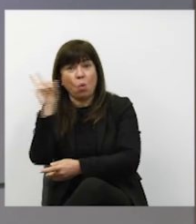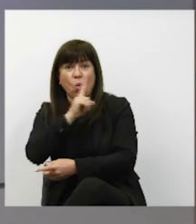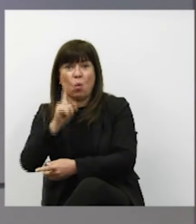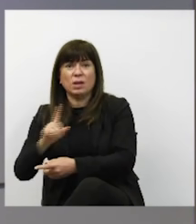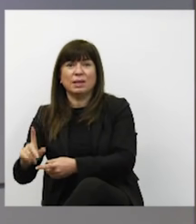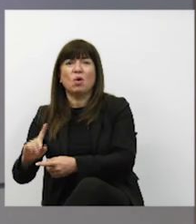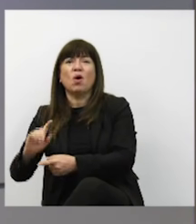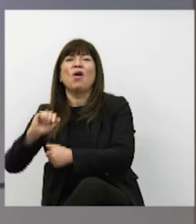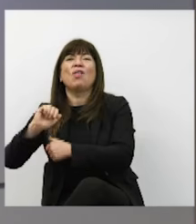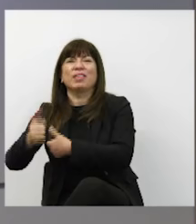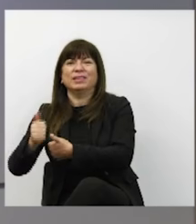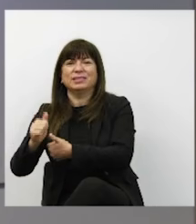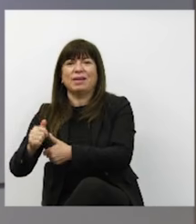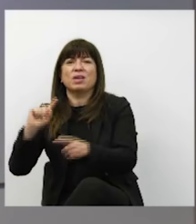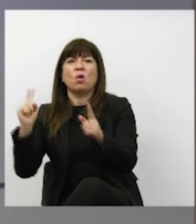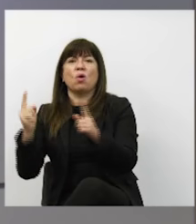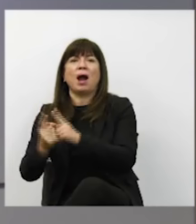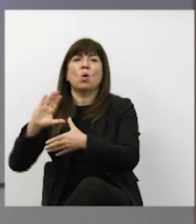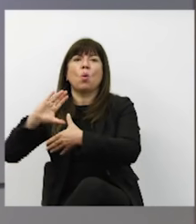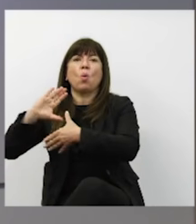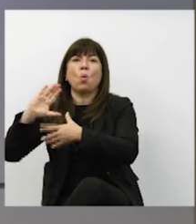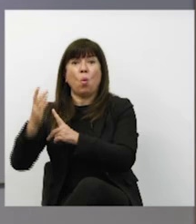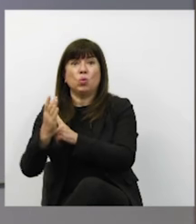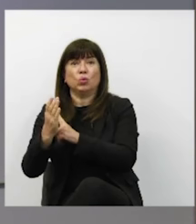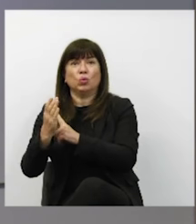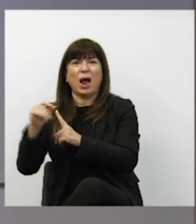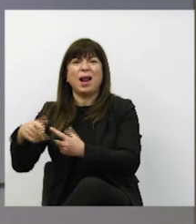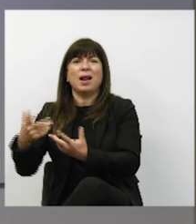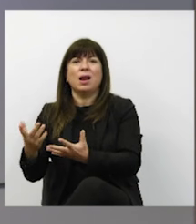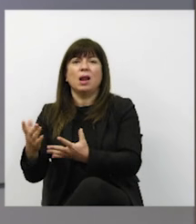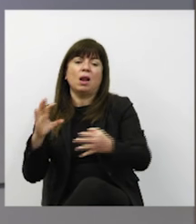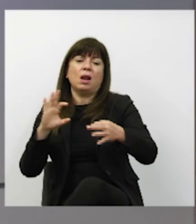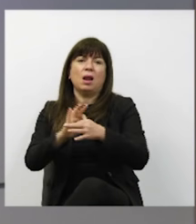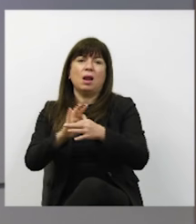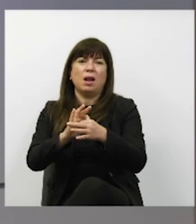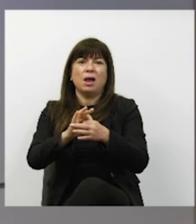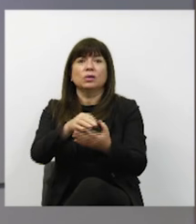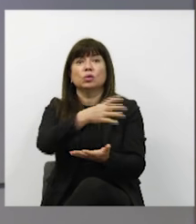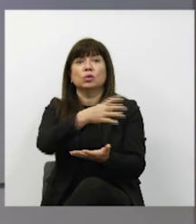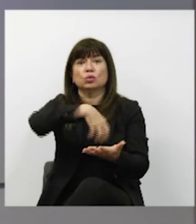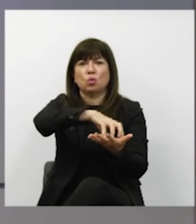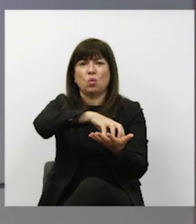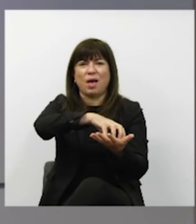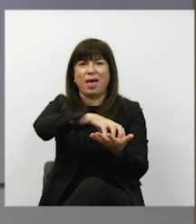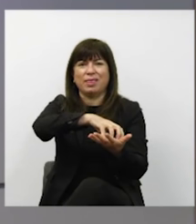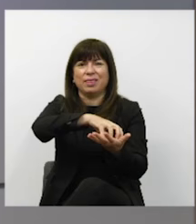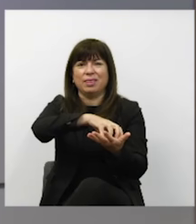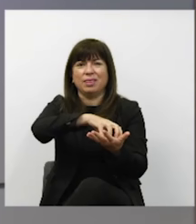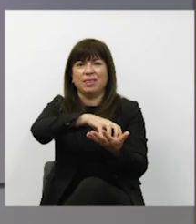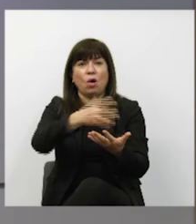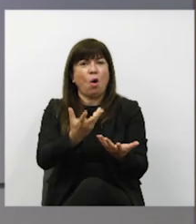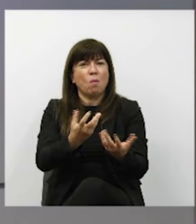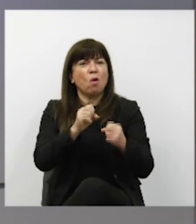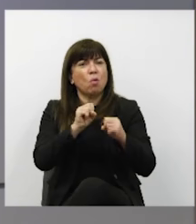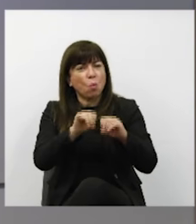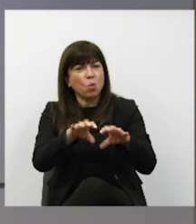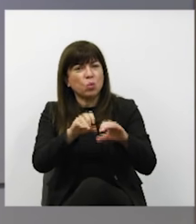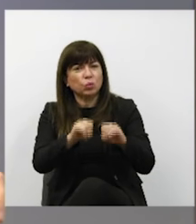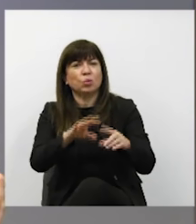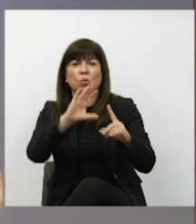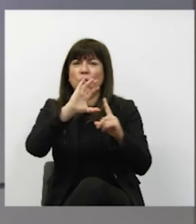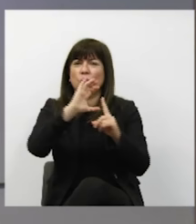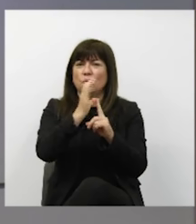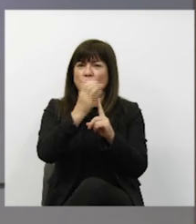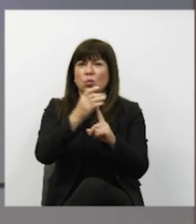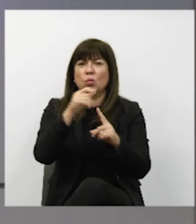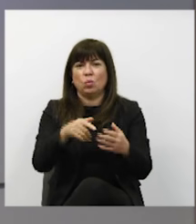desafío del cambio cultural, que lo queremos vincular con la ciudad, la ciudad como imán de cultura, de educación, de integración social.